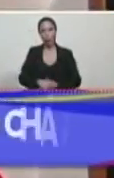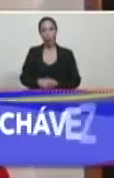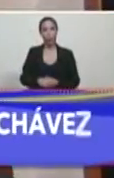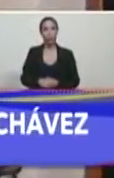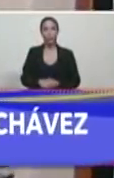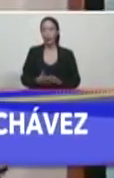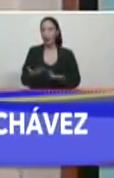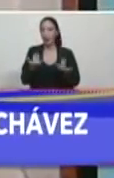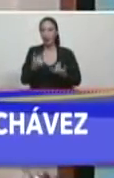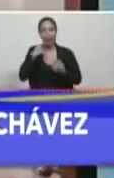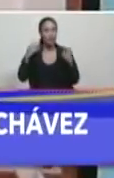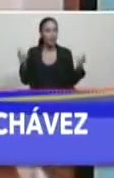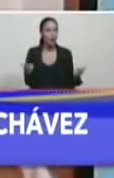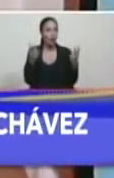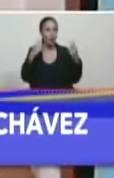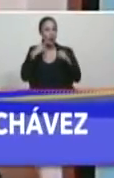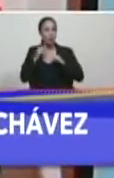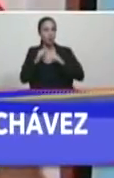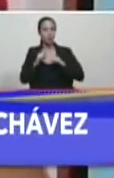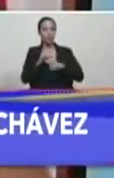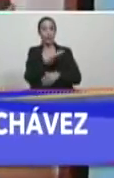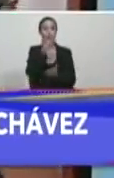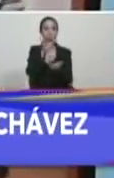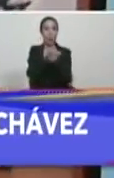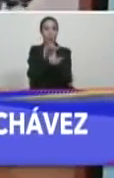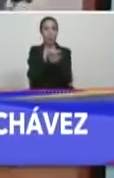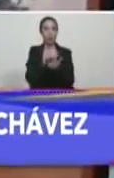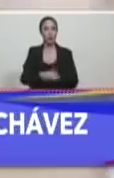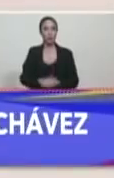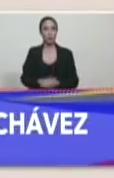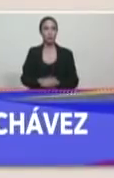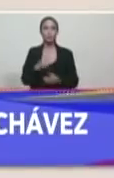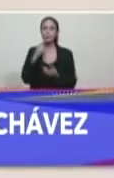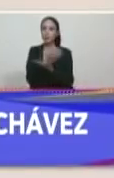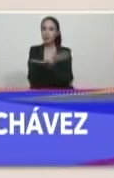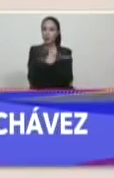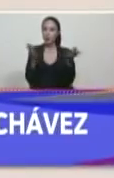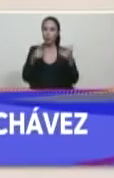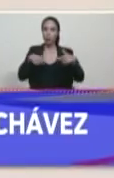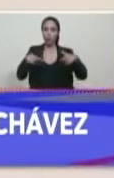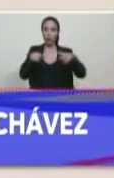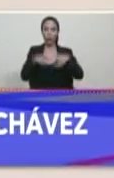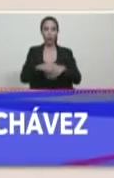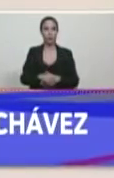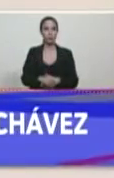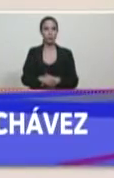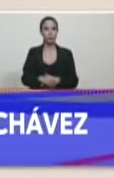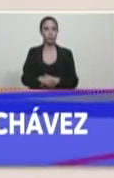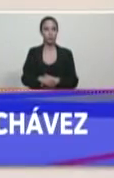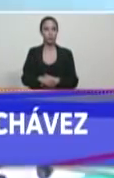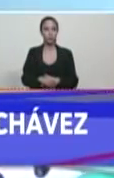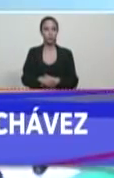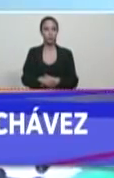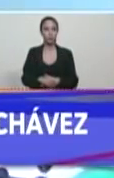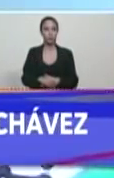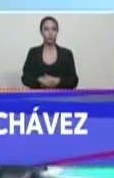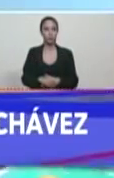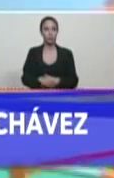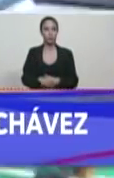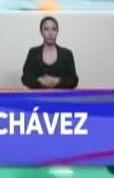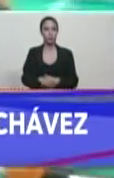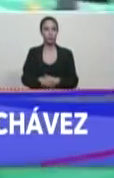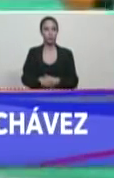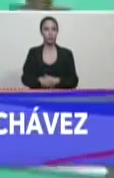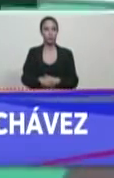batallas y victorias desde el glorioso pueblo de Nueva Esparta. Estas instalaciones, en el marco de nuestro 6º aniversario del Movimiento por la Paz y la